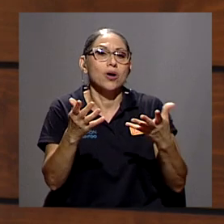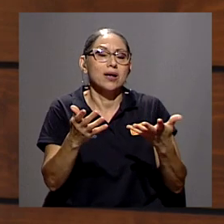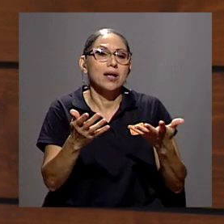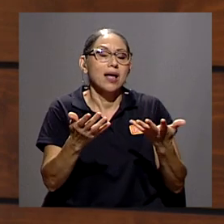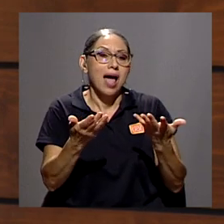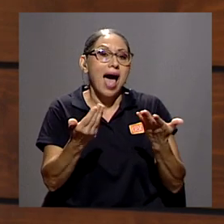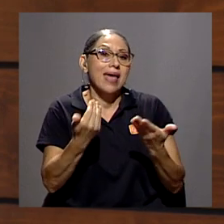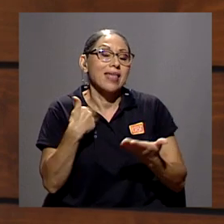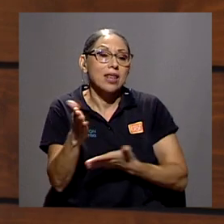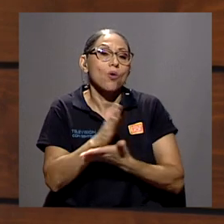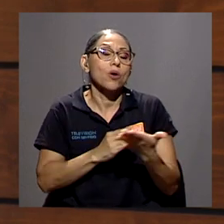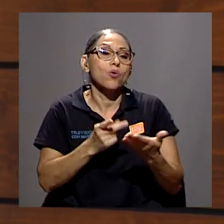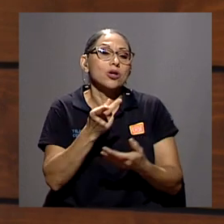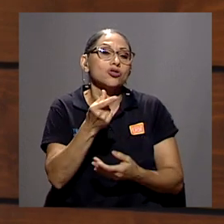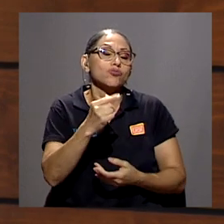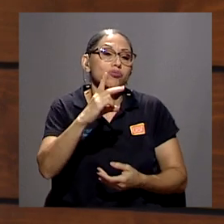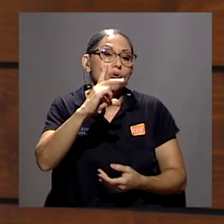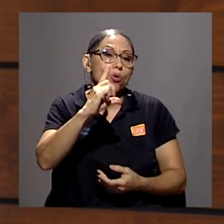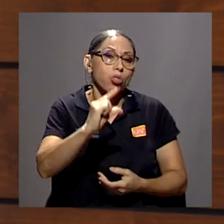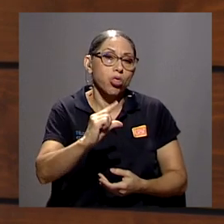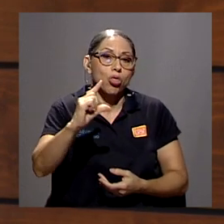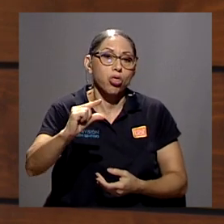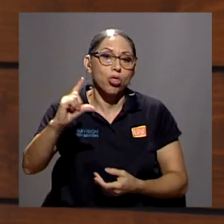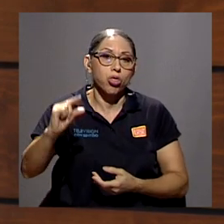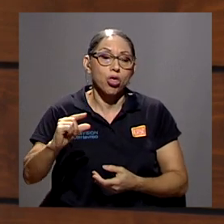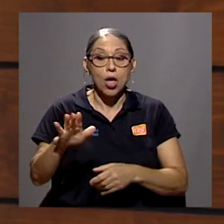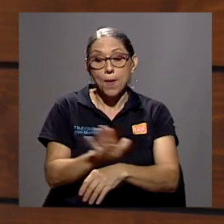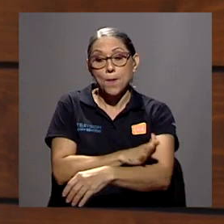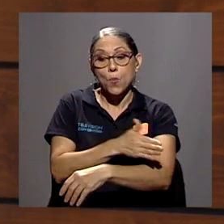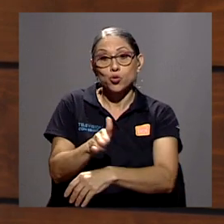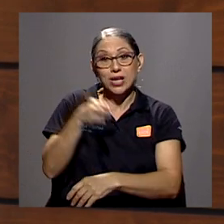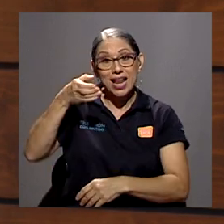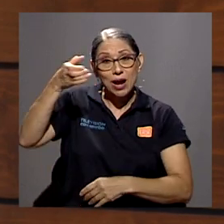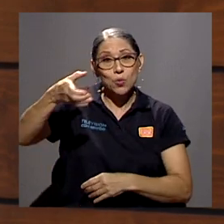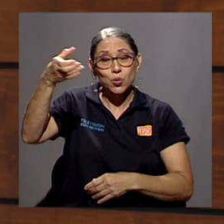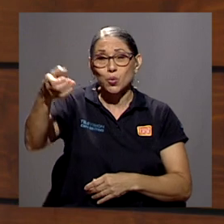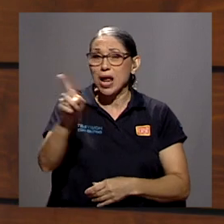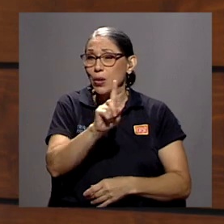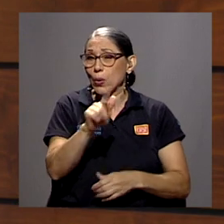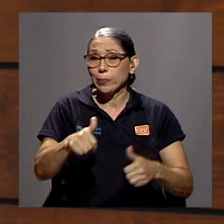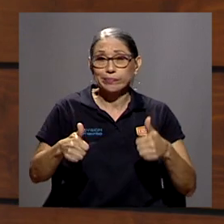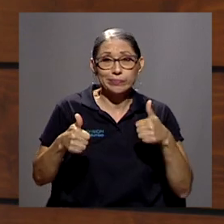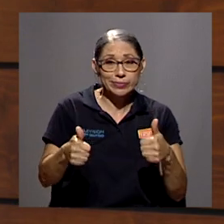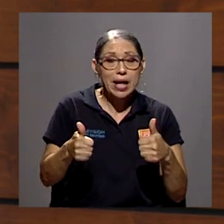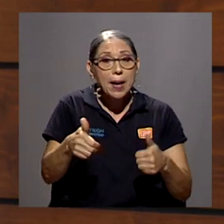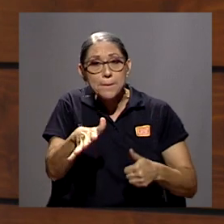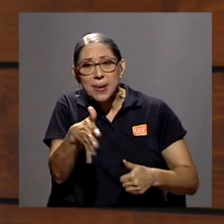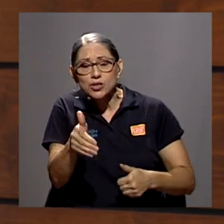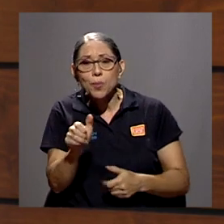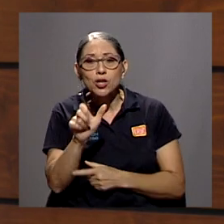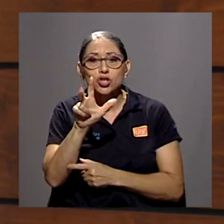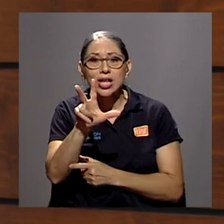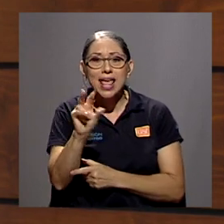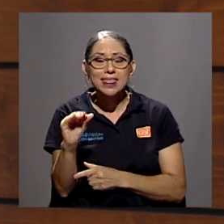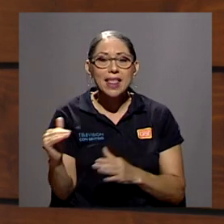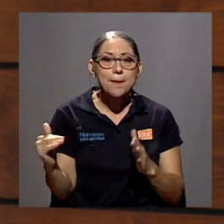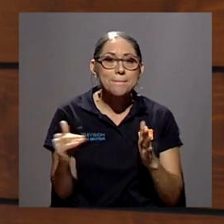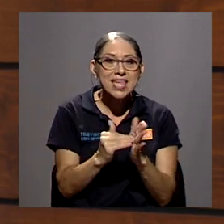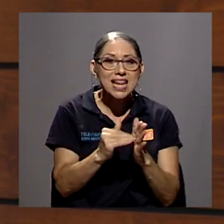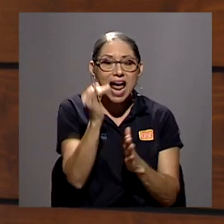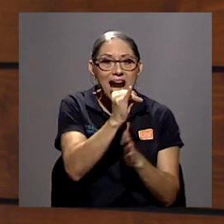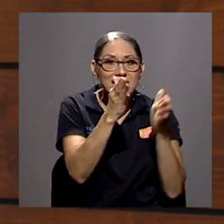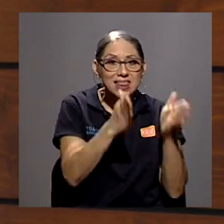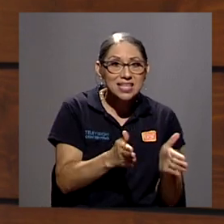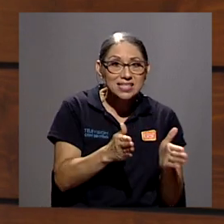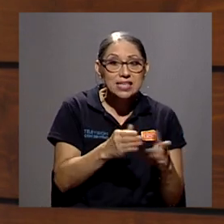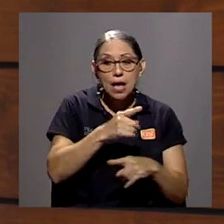la música y la cultura no la están pasando bien de más o menos 30.000 artistas que tenemos en este país 15 mil están sin